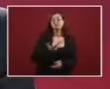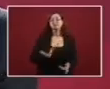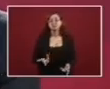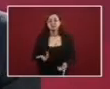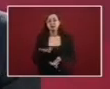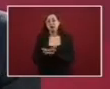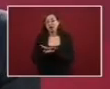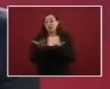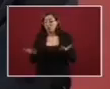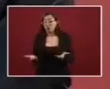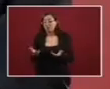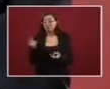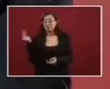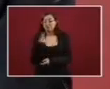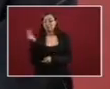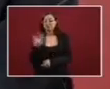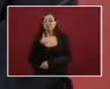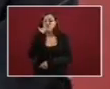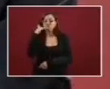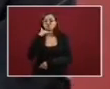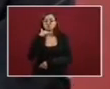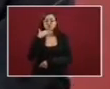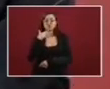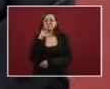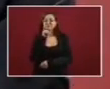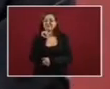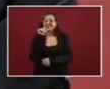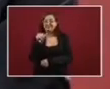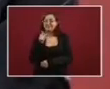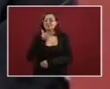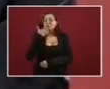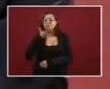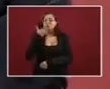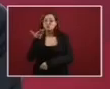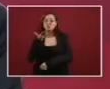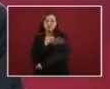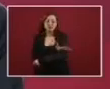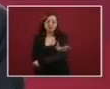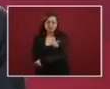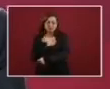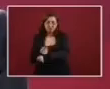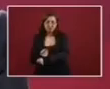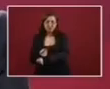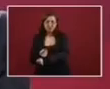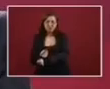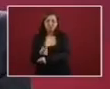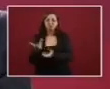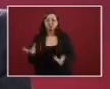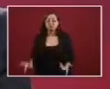entonces el presidente municipal el gobernador